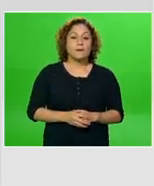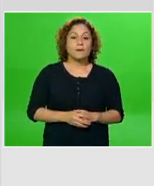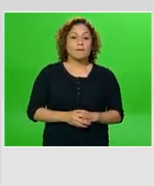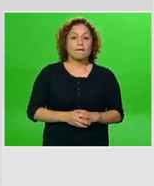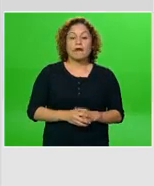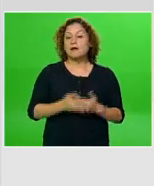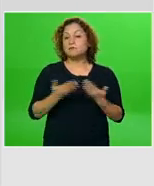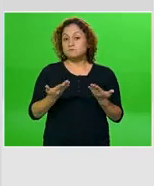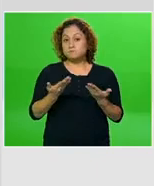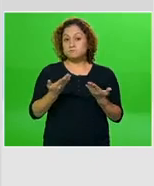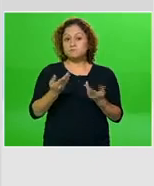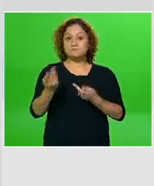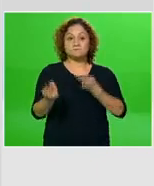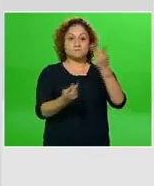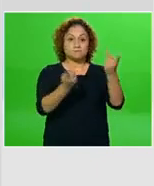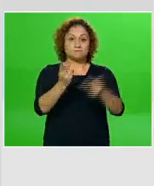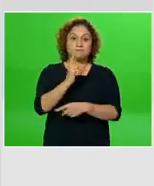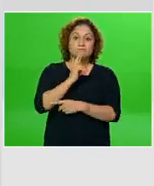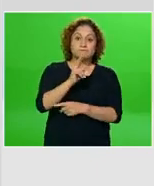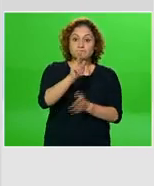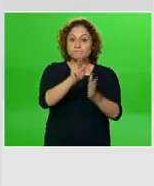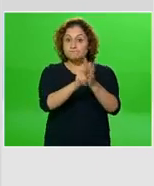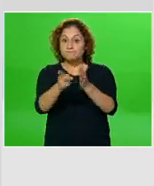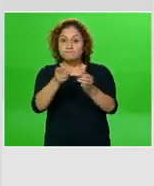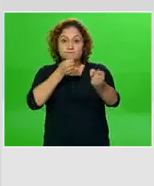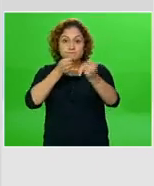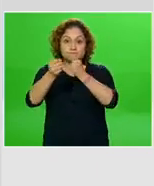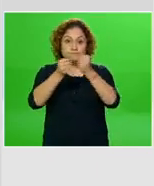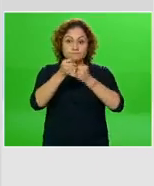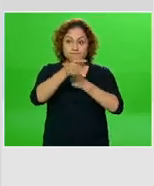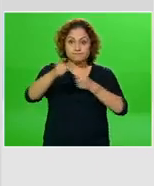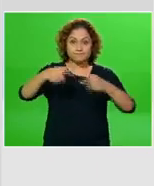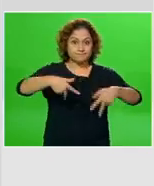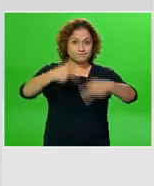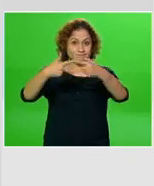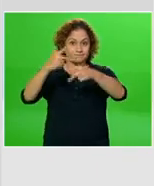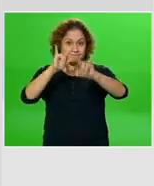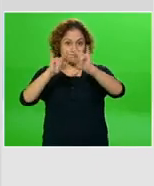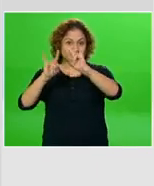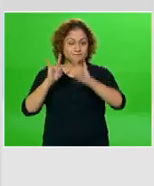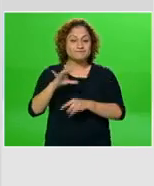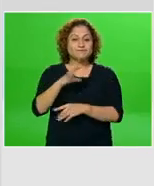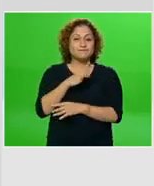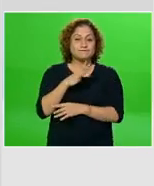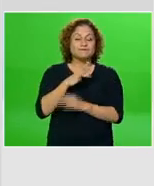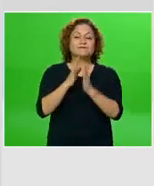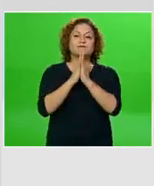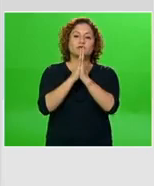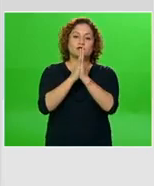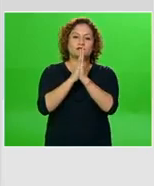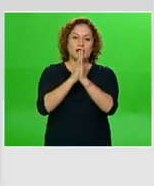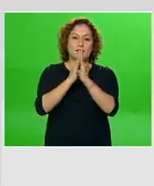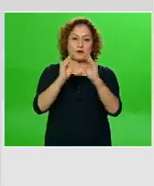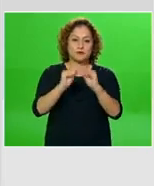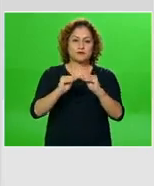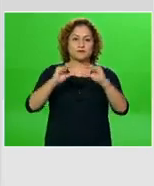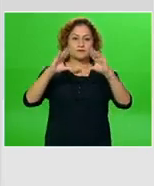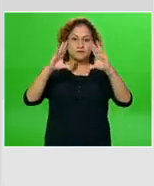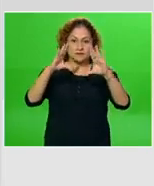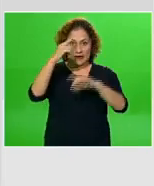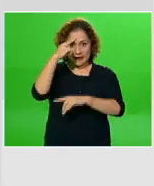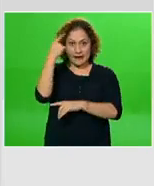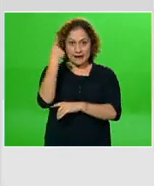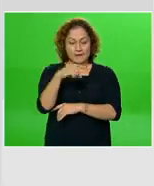reporteros y reporteras que se encuentran el día de hoy con nosotros el recordarles por favor y exhortarlos y pueden abrir sus cámaras para